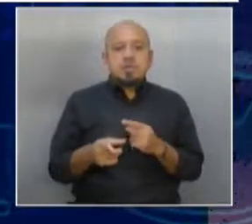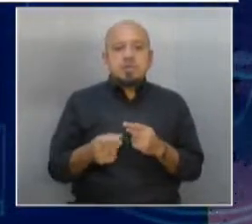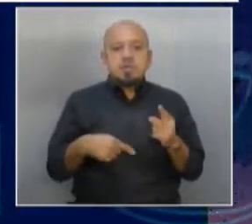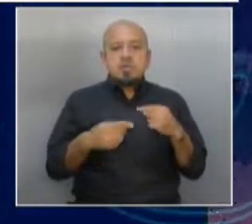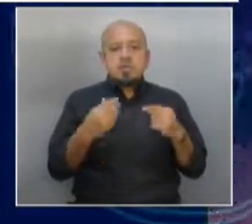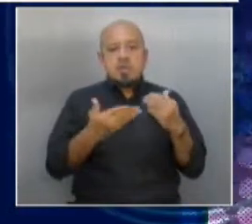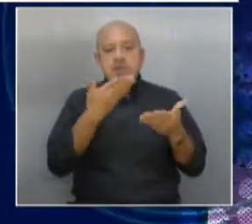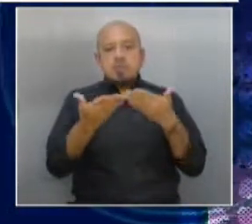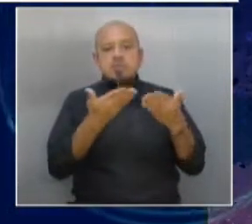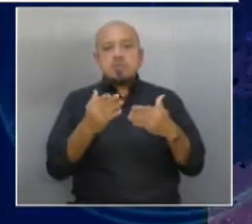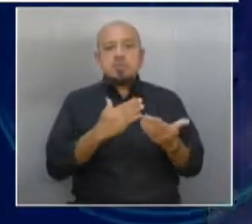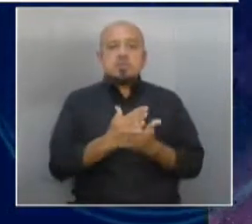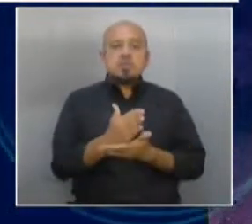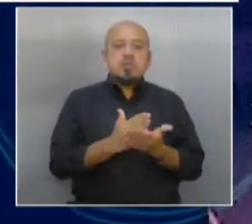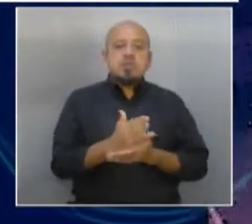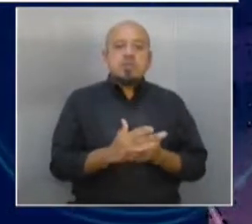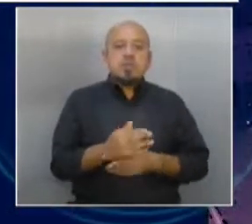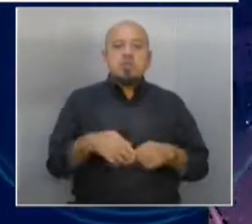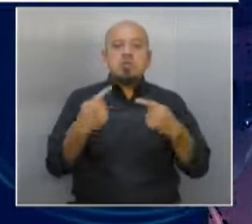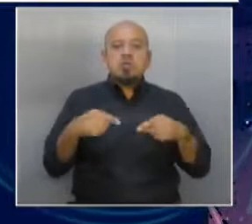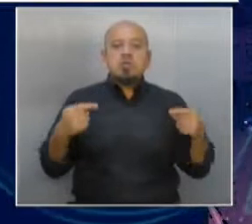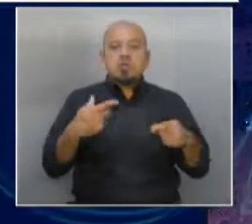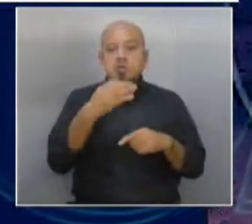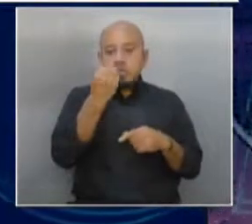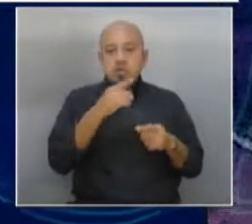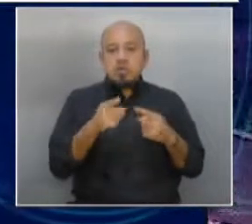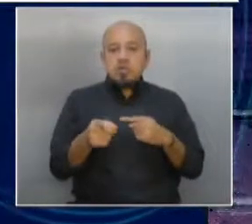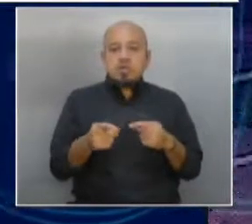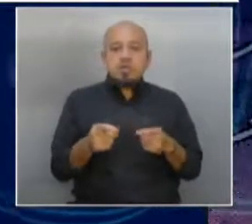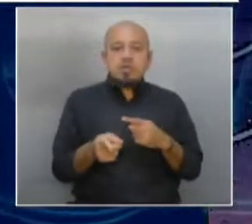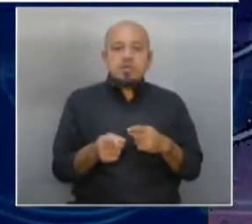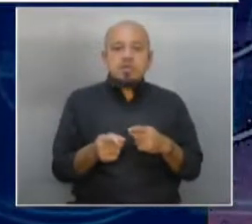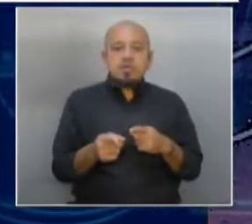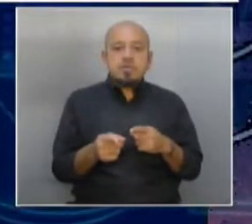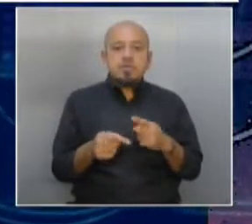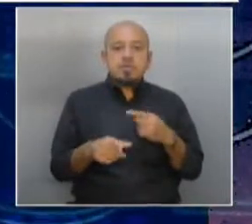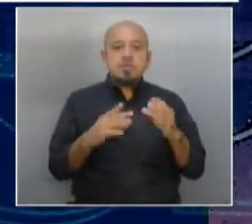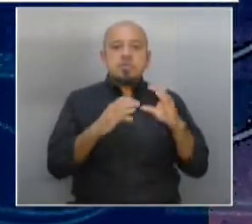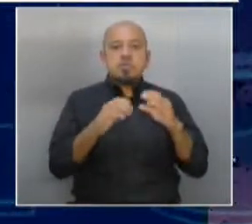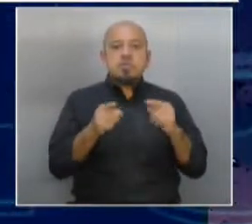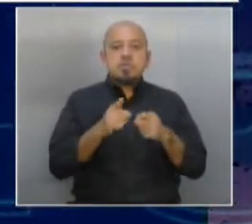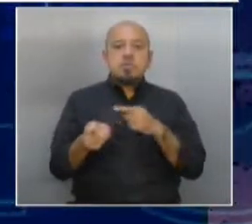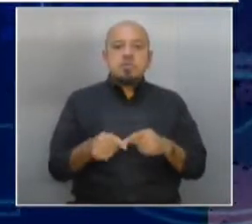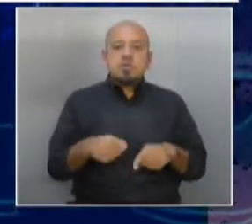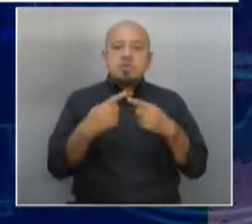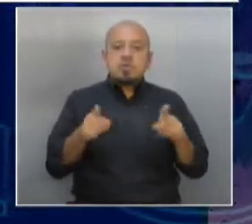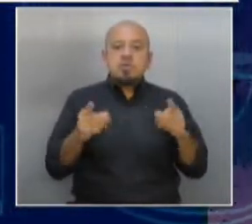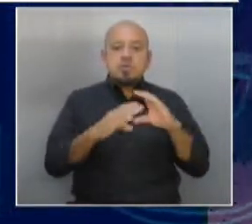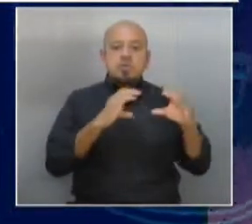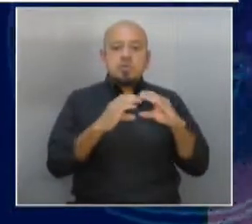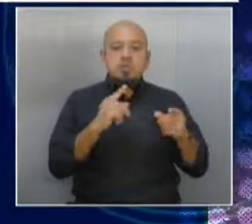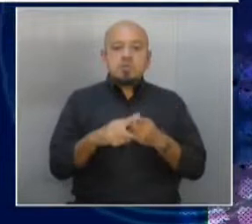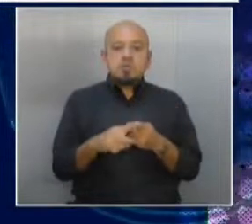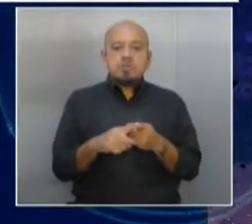canciones siempre genera cosas buenas, vibraciones altas, comunicación directa, otro tipo de comunicación también que se